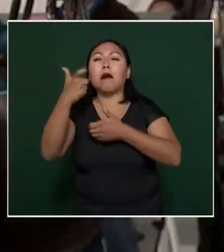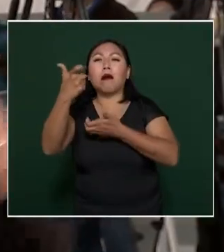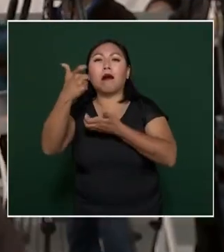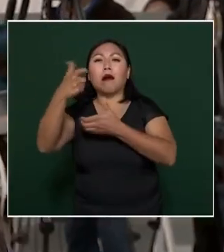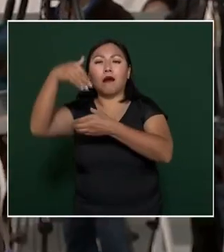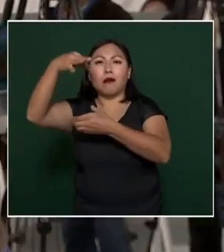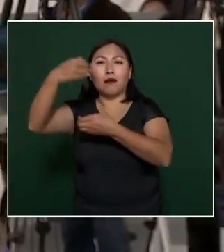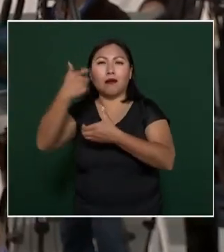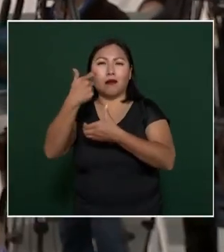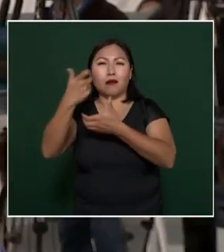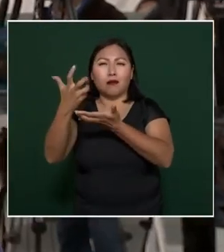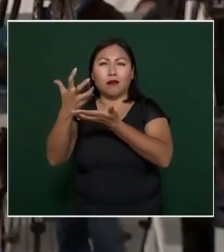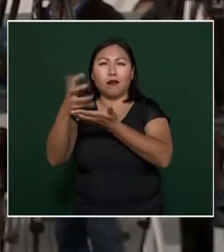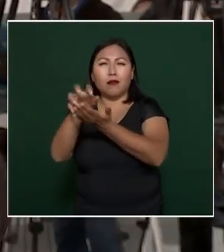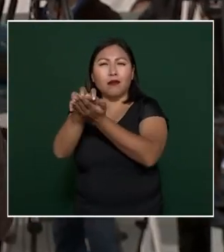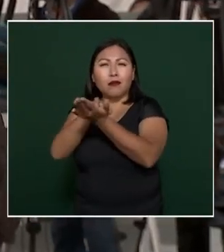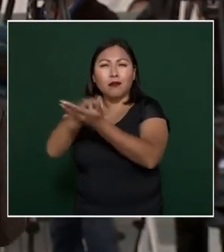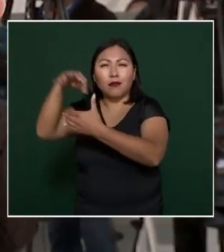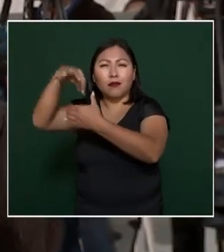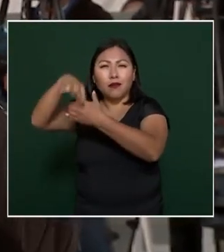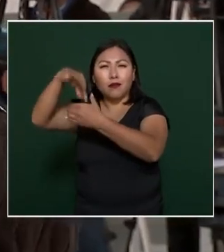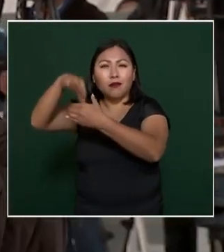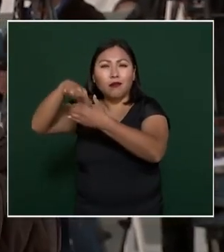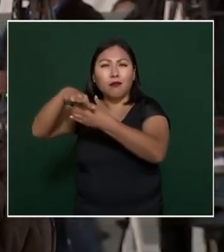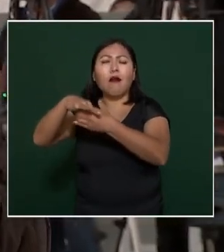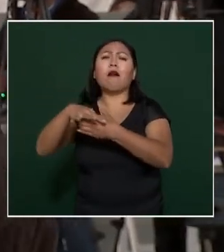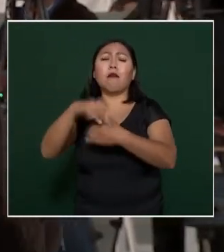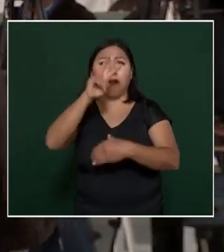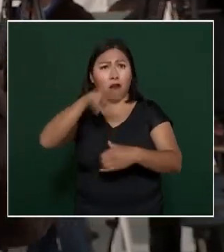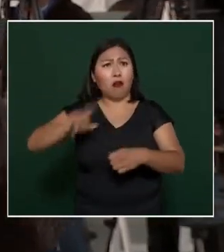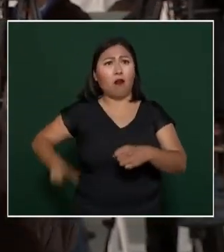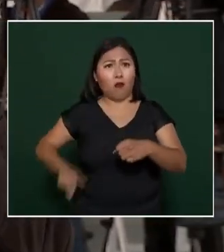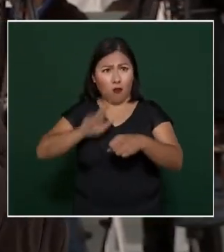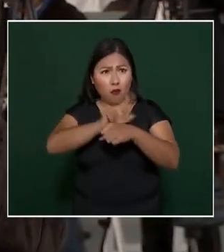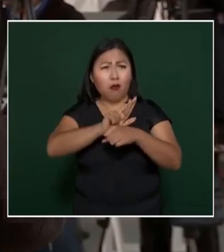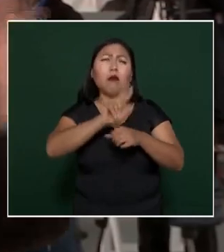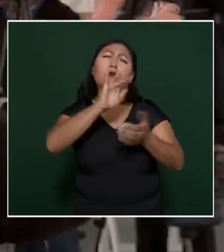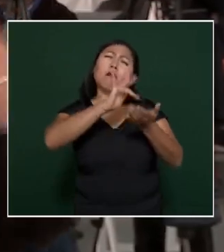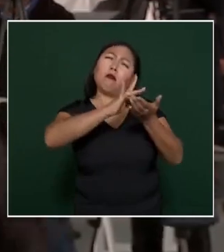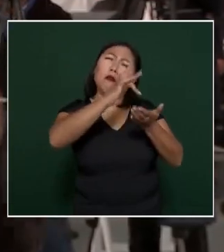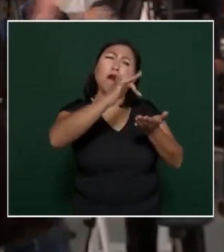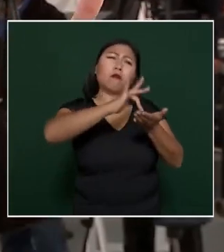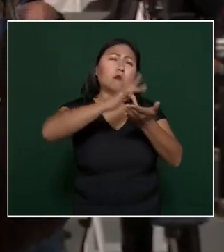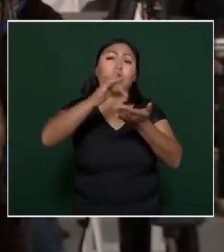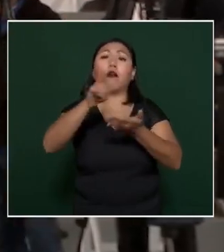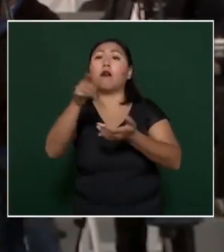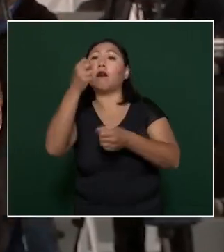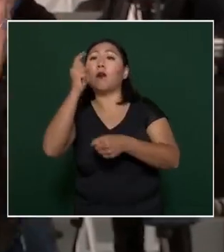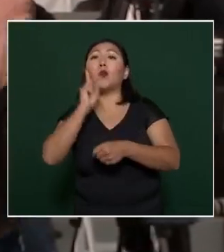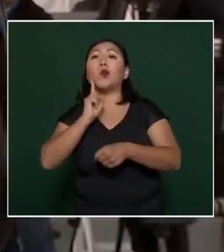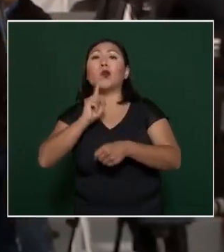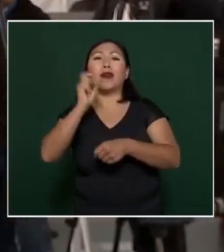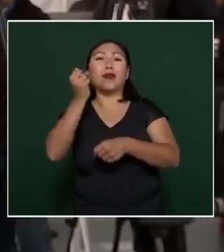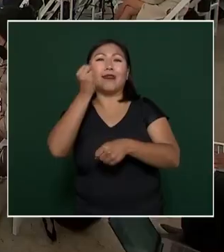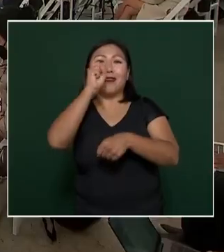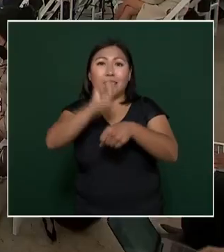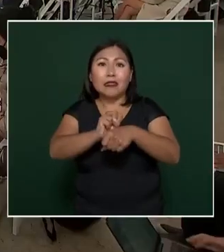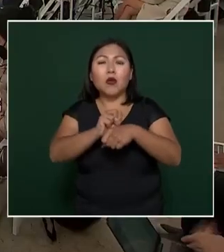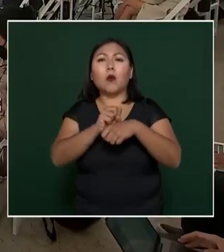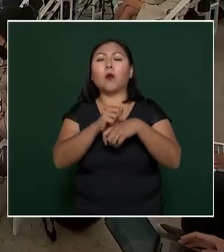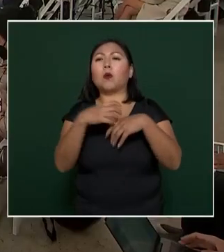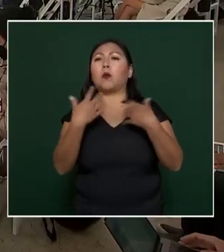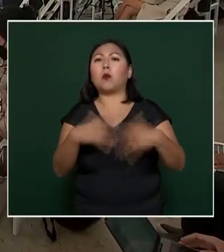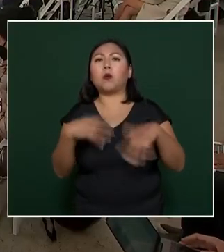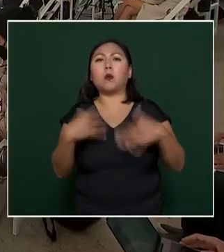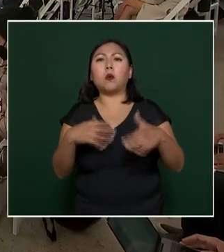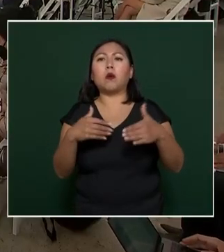siendo atendido de acuerdo a esa parte y secretaria Gracias de tanto que como bien dice usted de tanto que hoy